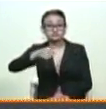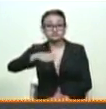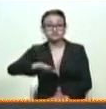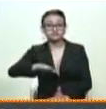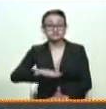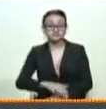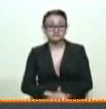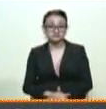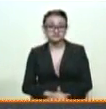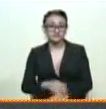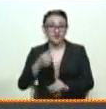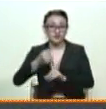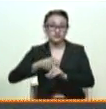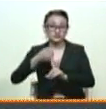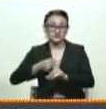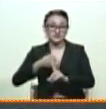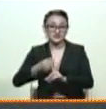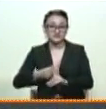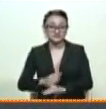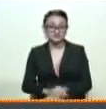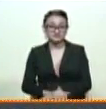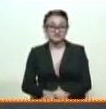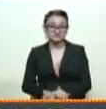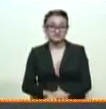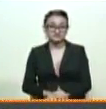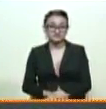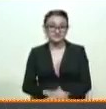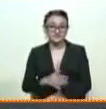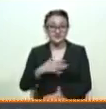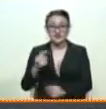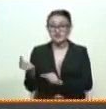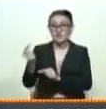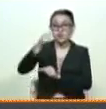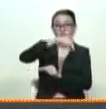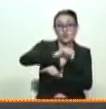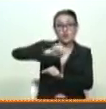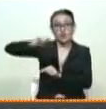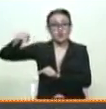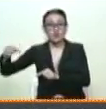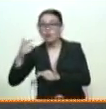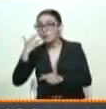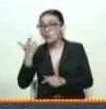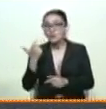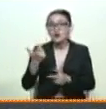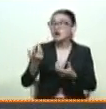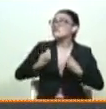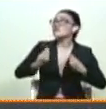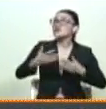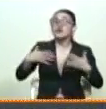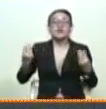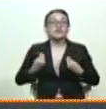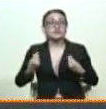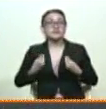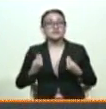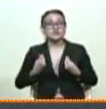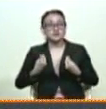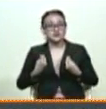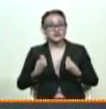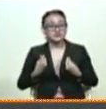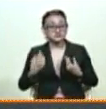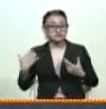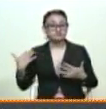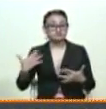intento, tratando de desplazarse de un lugar a otro, buscando sobrevivir. En lo que va de